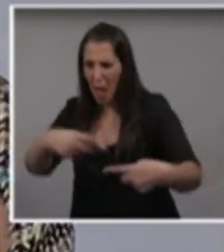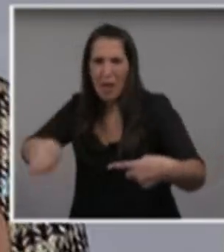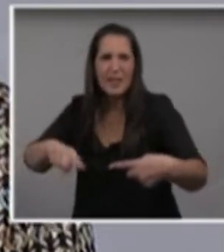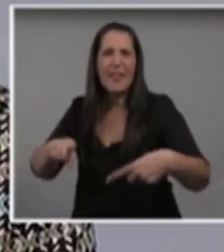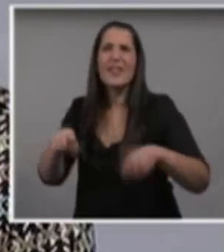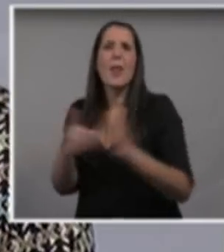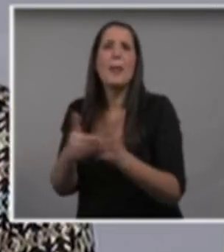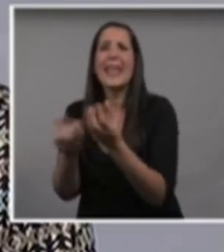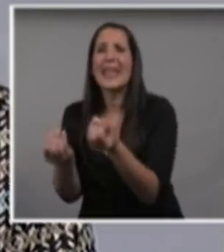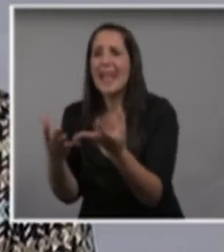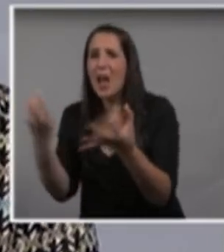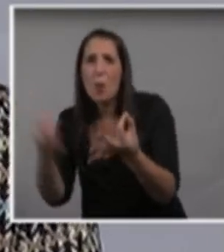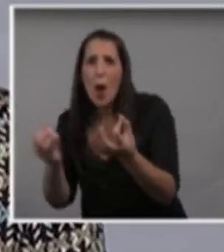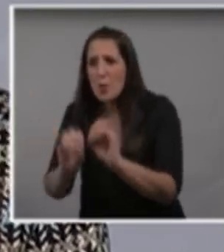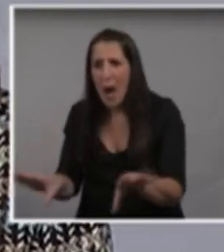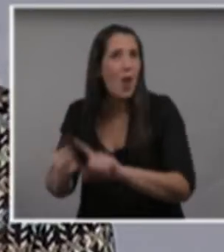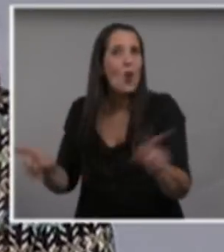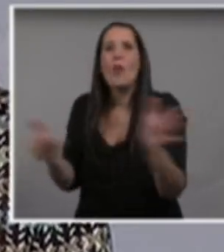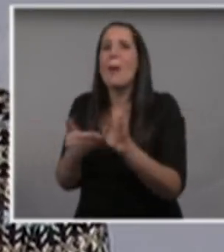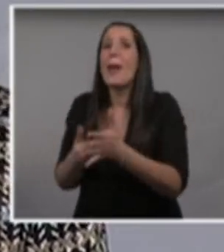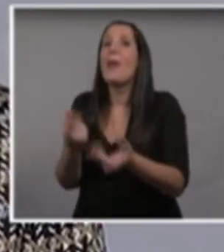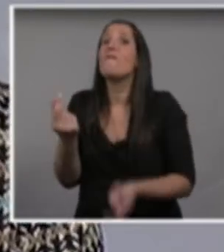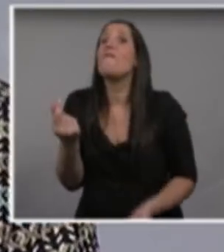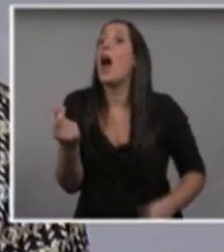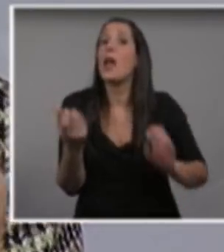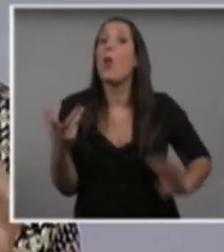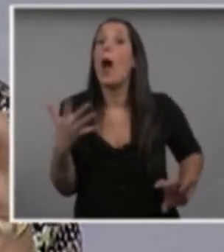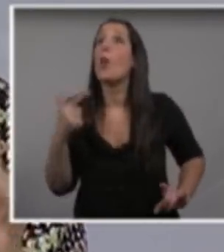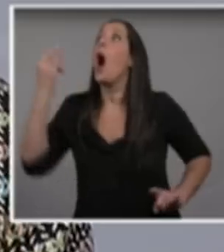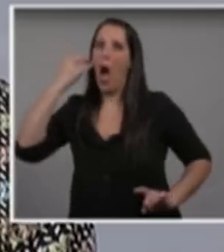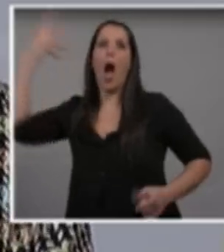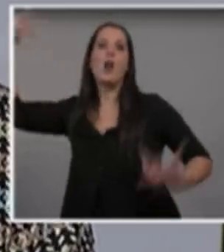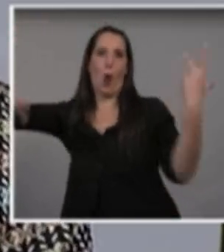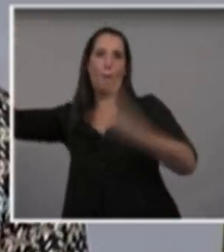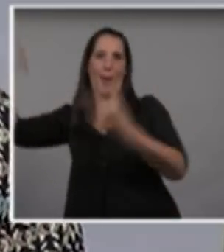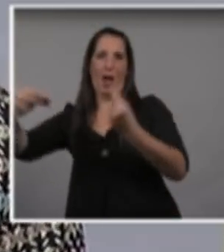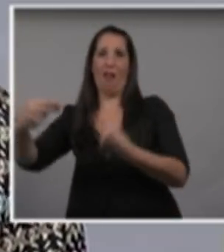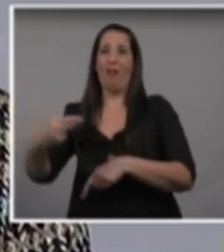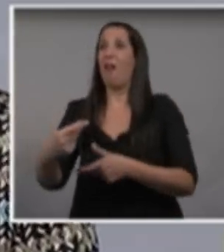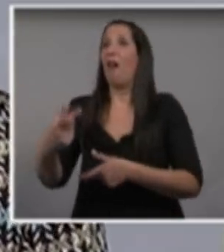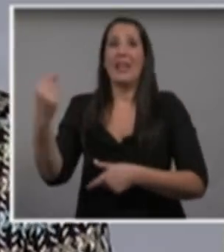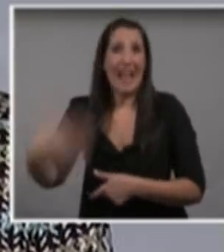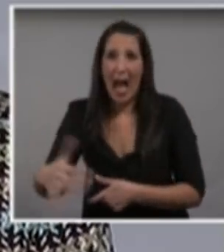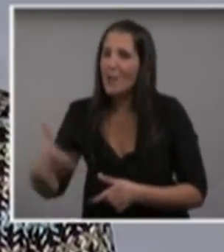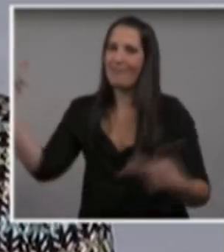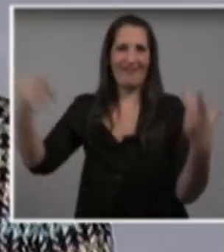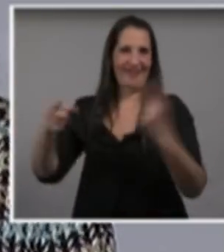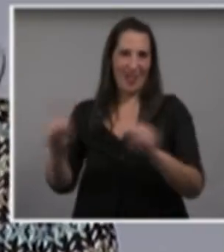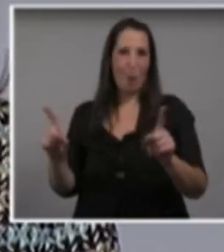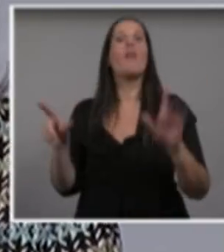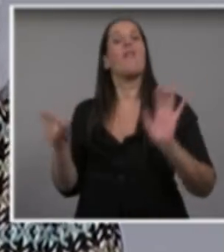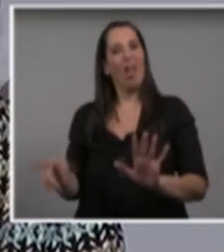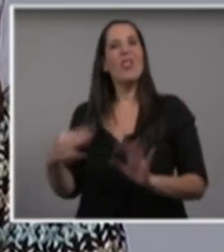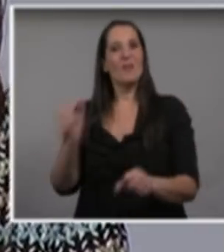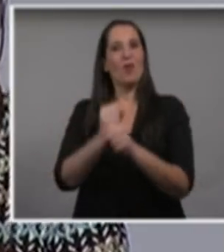el precio lo que determina si te compran o no te compran el mosto. Por eso hay que trabajar articuladamente entre el